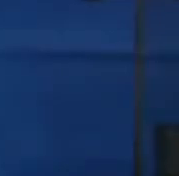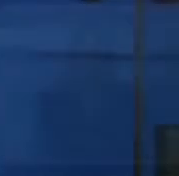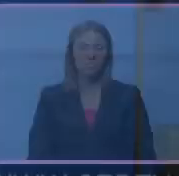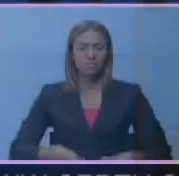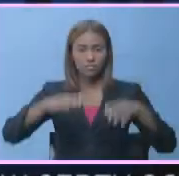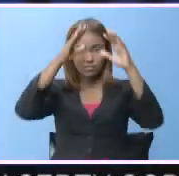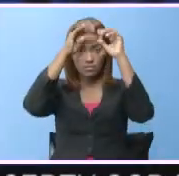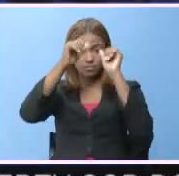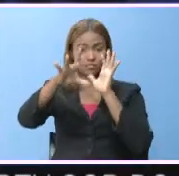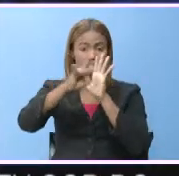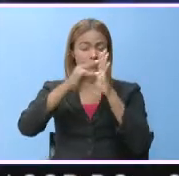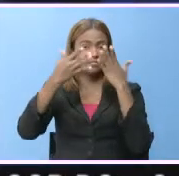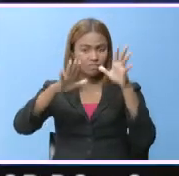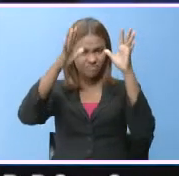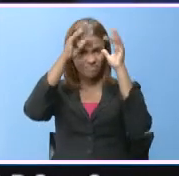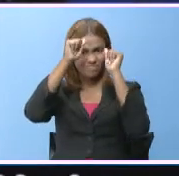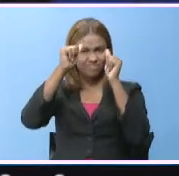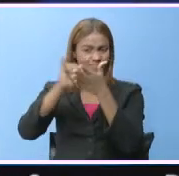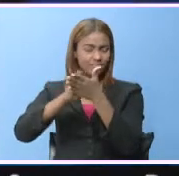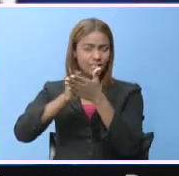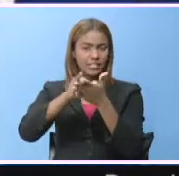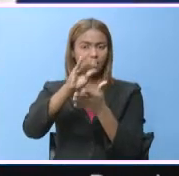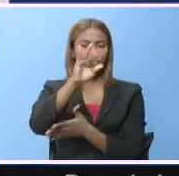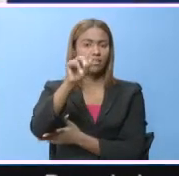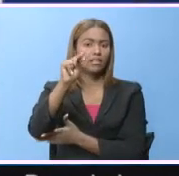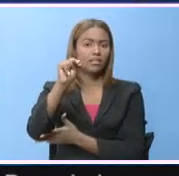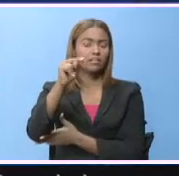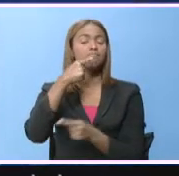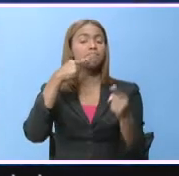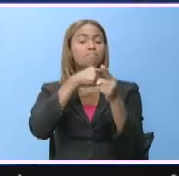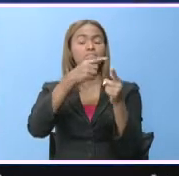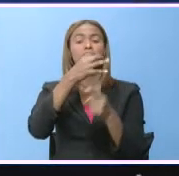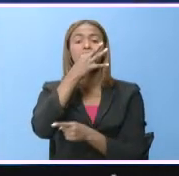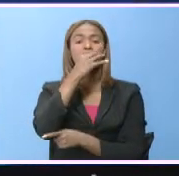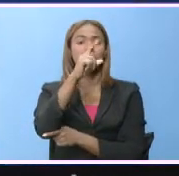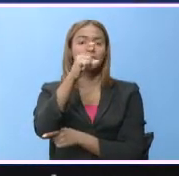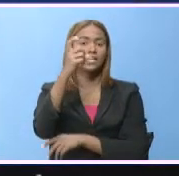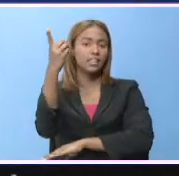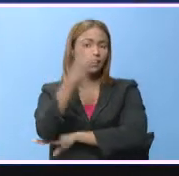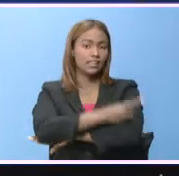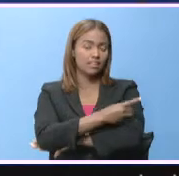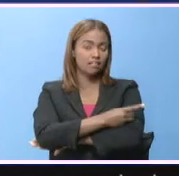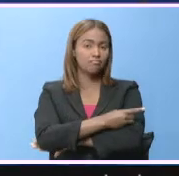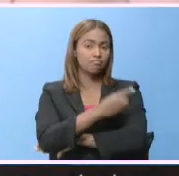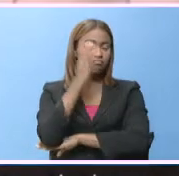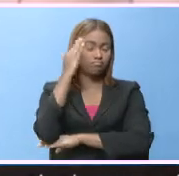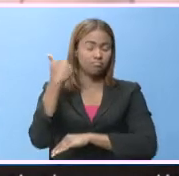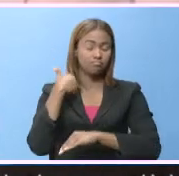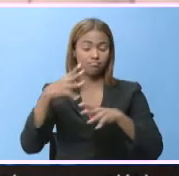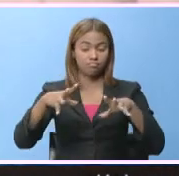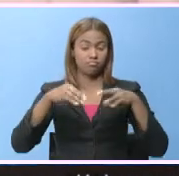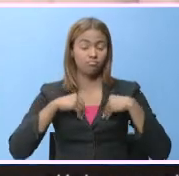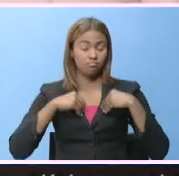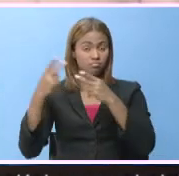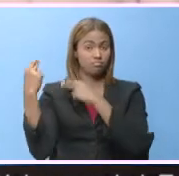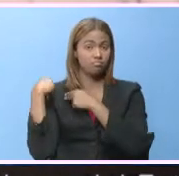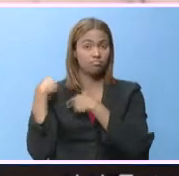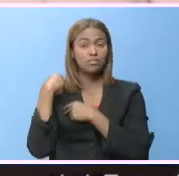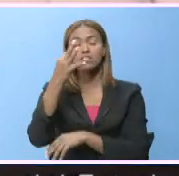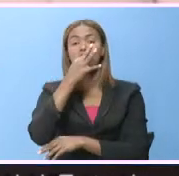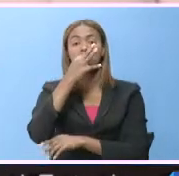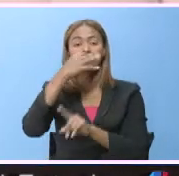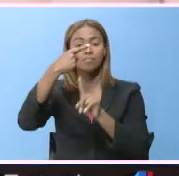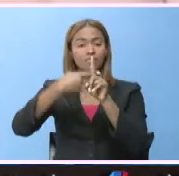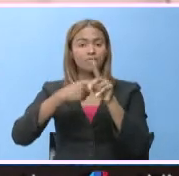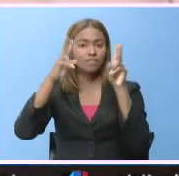El presidente electo de Estados Unidos, Joe Biden, anunció que en los 100 días siguientes a asumir el cargo, el próximo mes